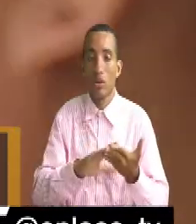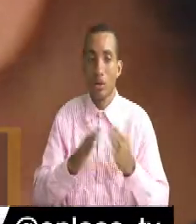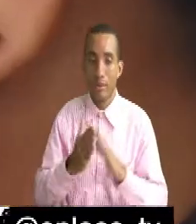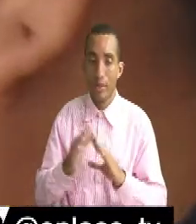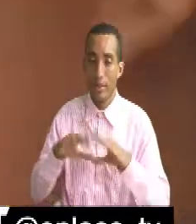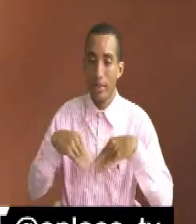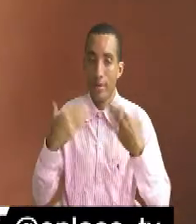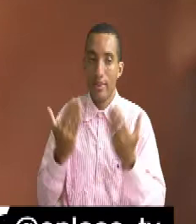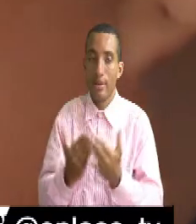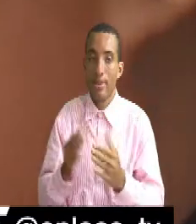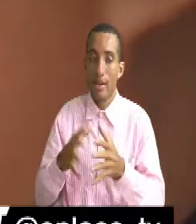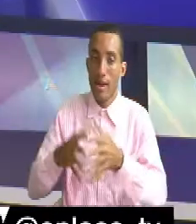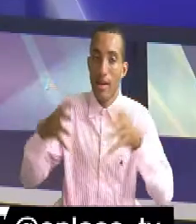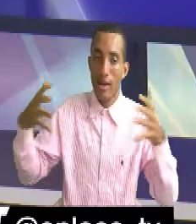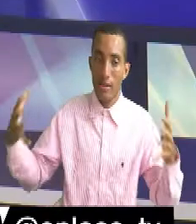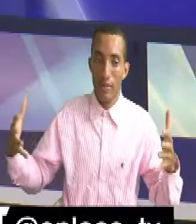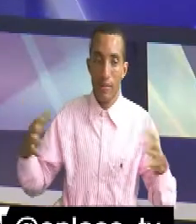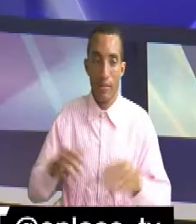del megacolegio.